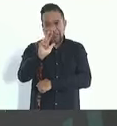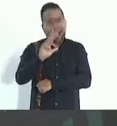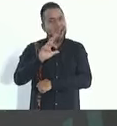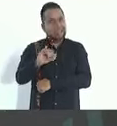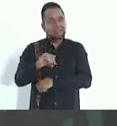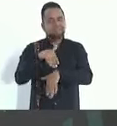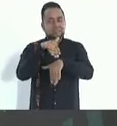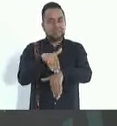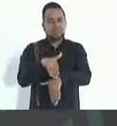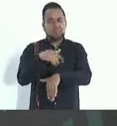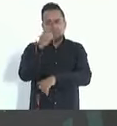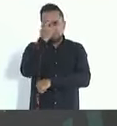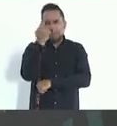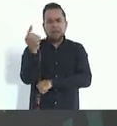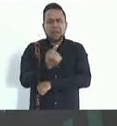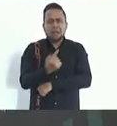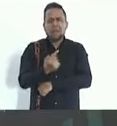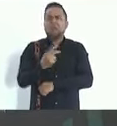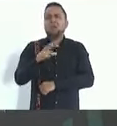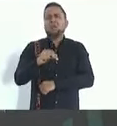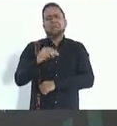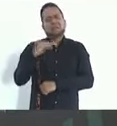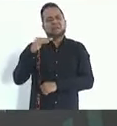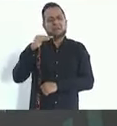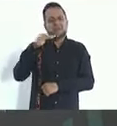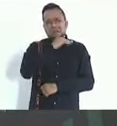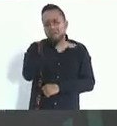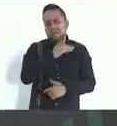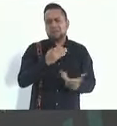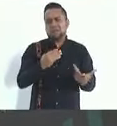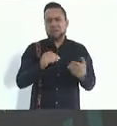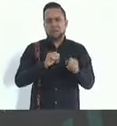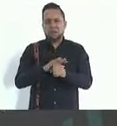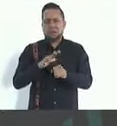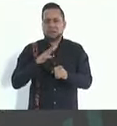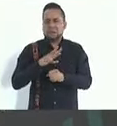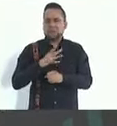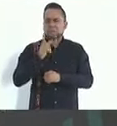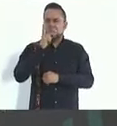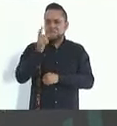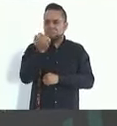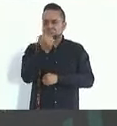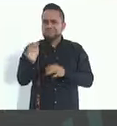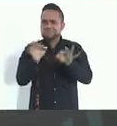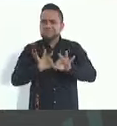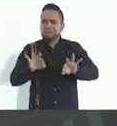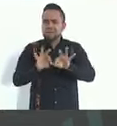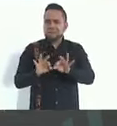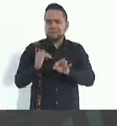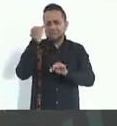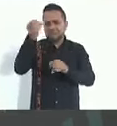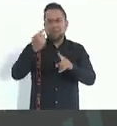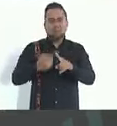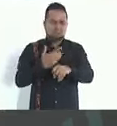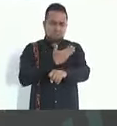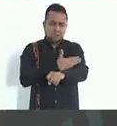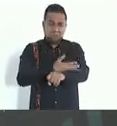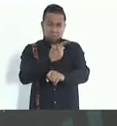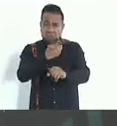para no traicionar los ideales democráticos del presidente